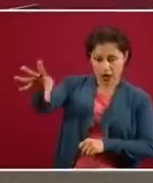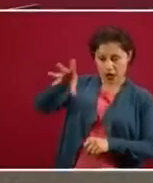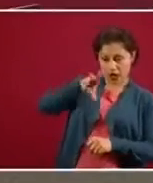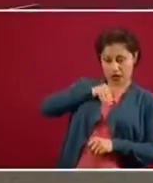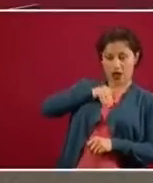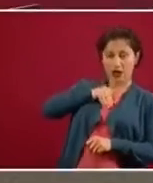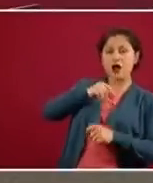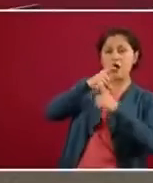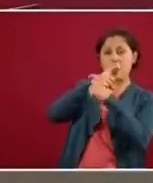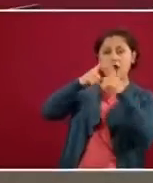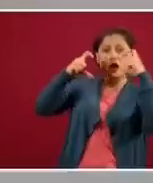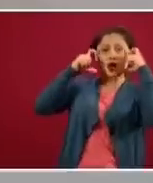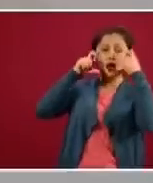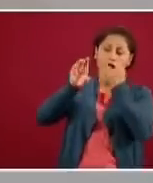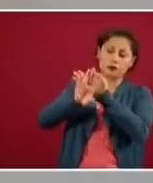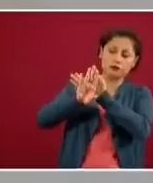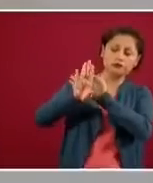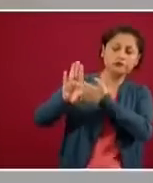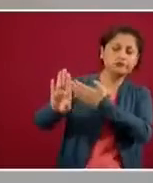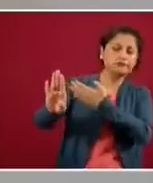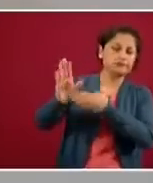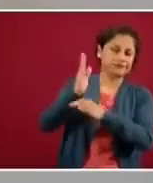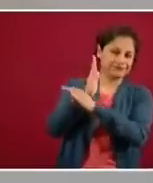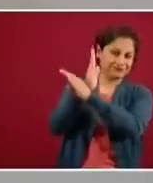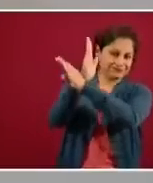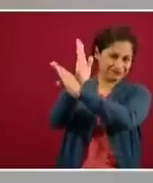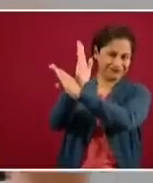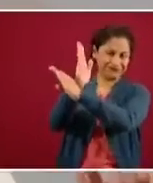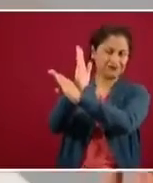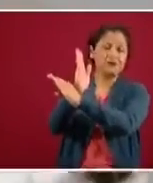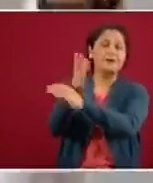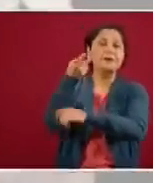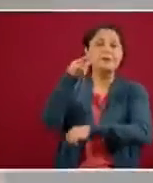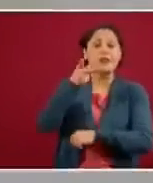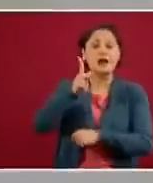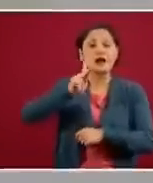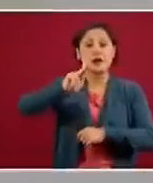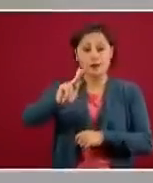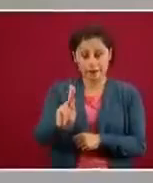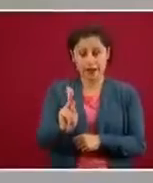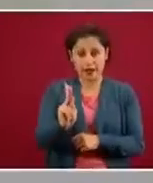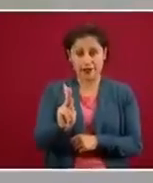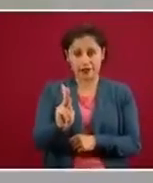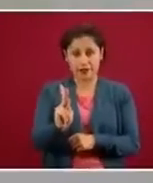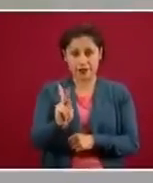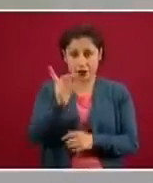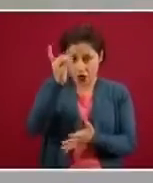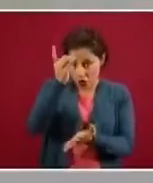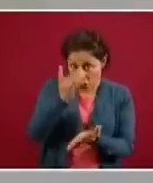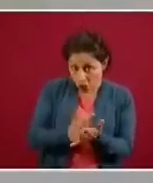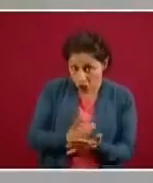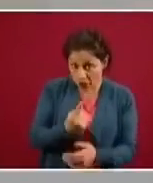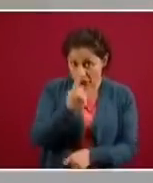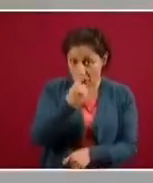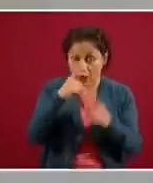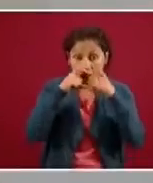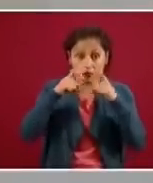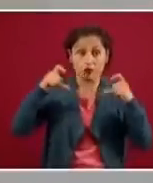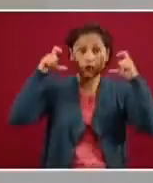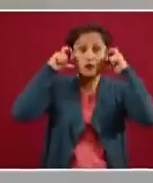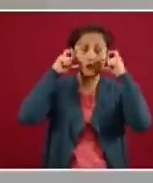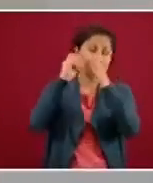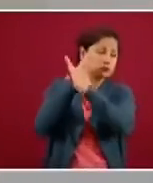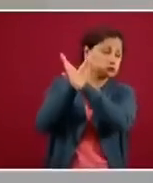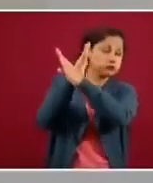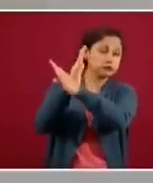que no reduce significativamente el riesgo de recibir el virus, entre otras razones, porque el